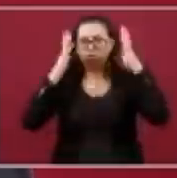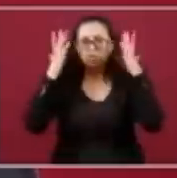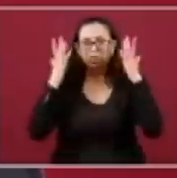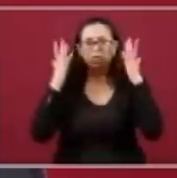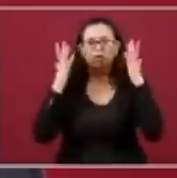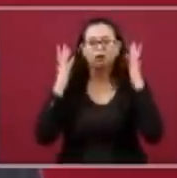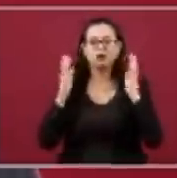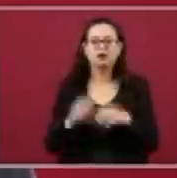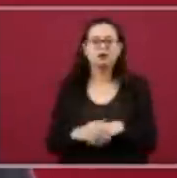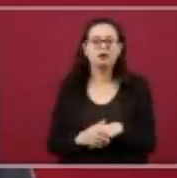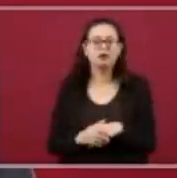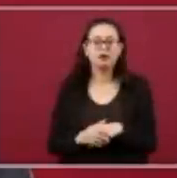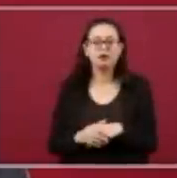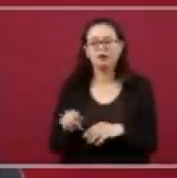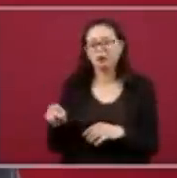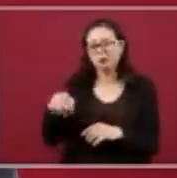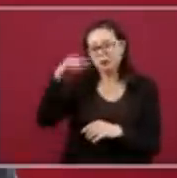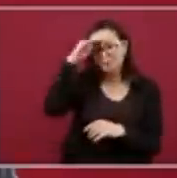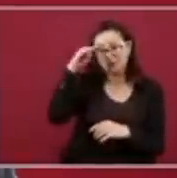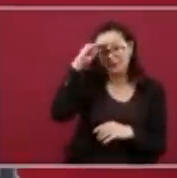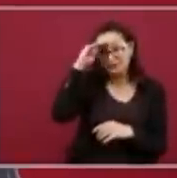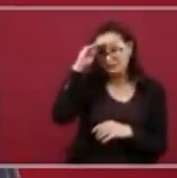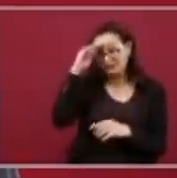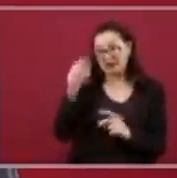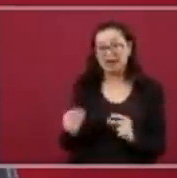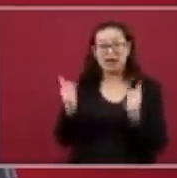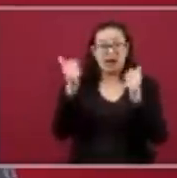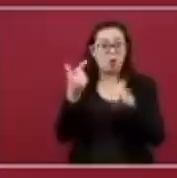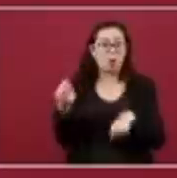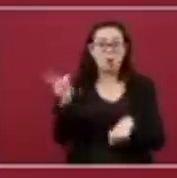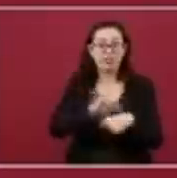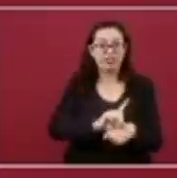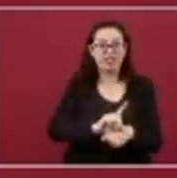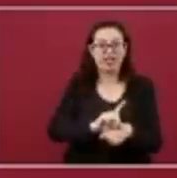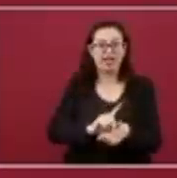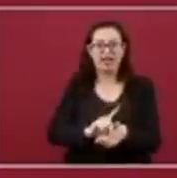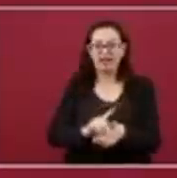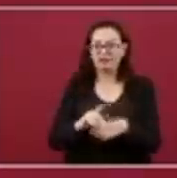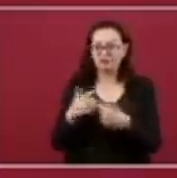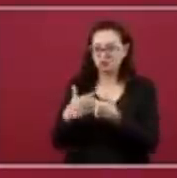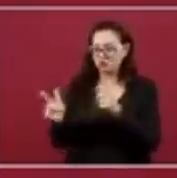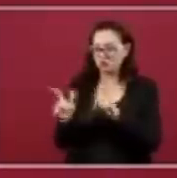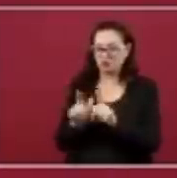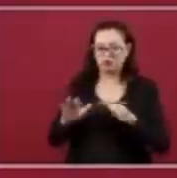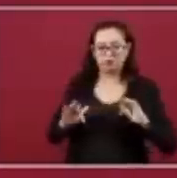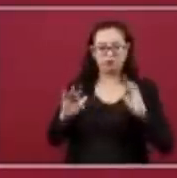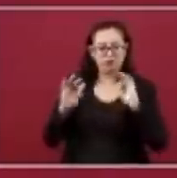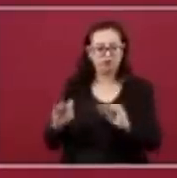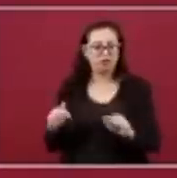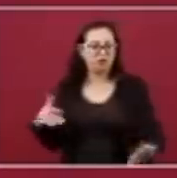pensando que de la noche a la mañana pueden crear un grupo. No,